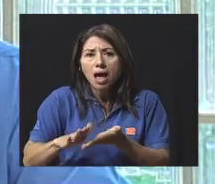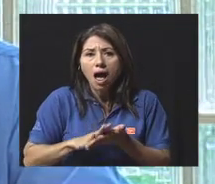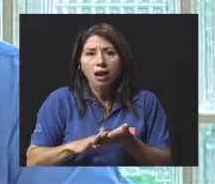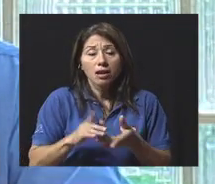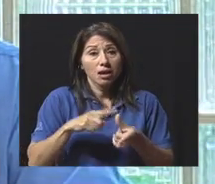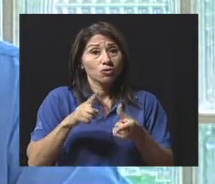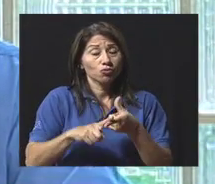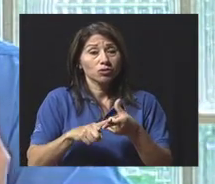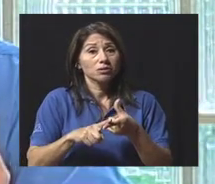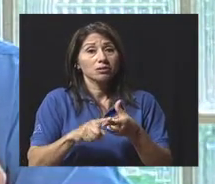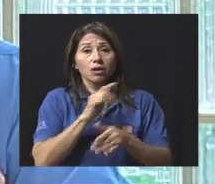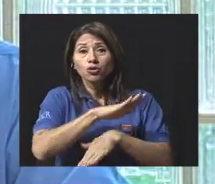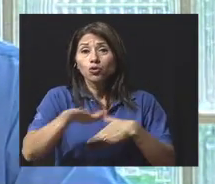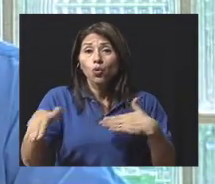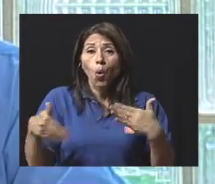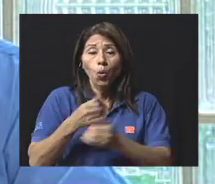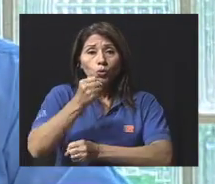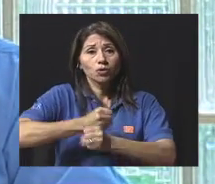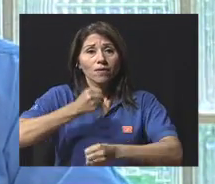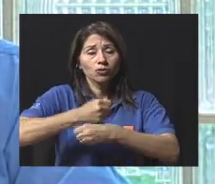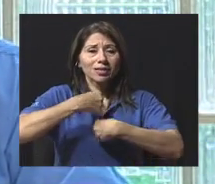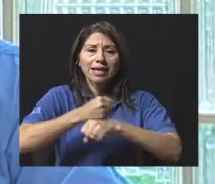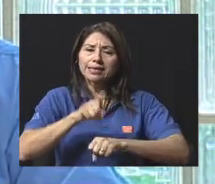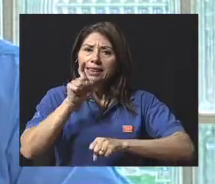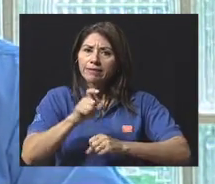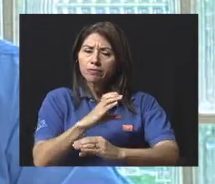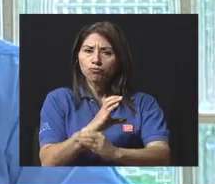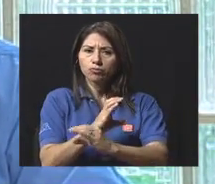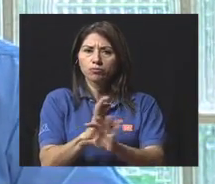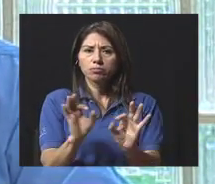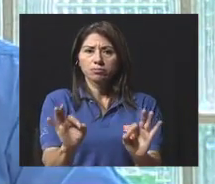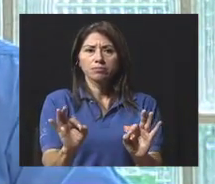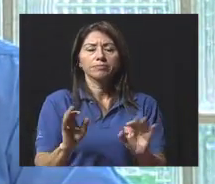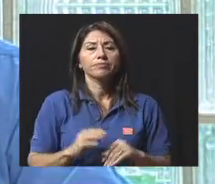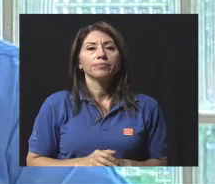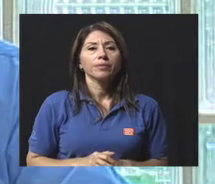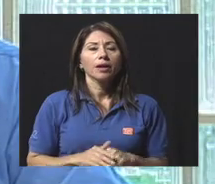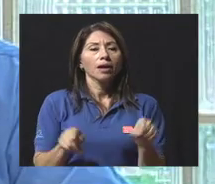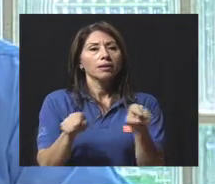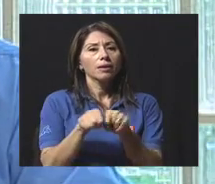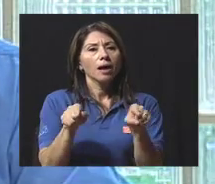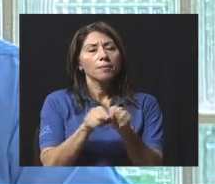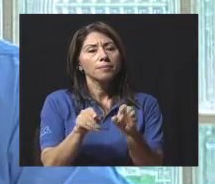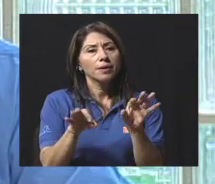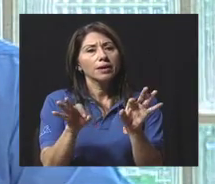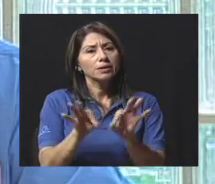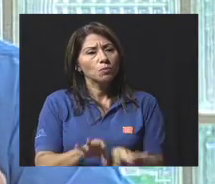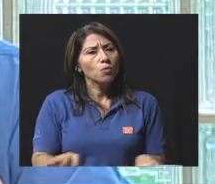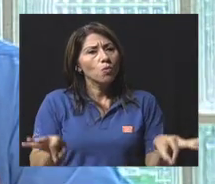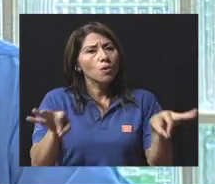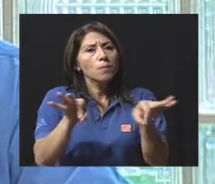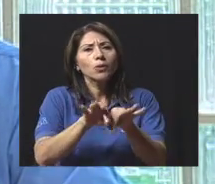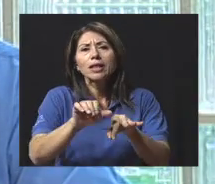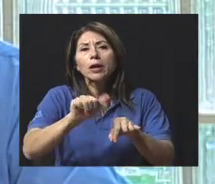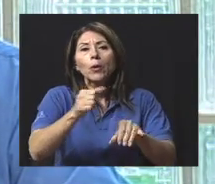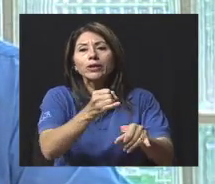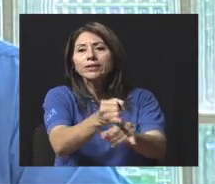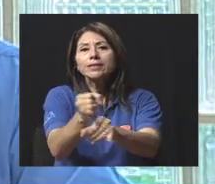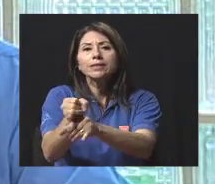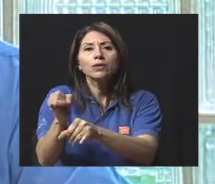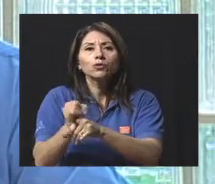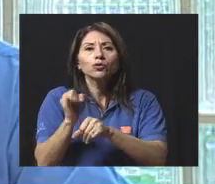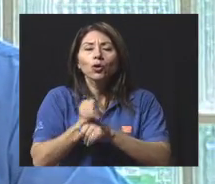las acciones que se hacen en ese sentido por otro lado eh es muy importante a nivel de otras instituciones el